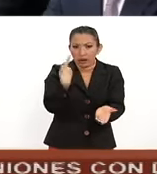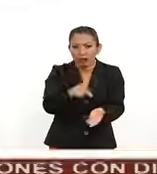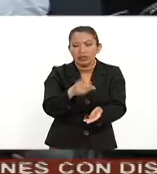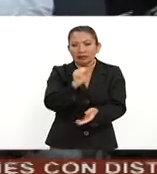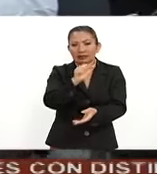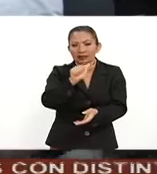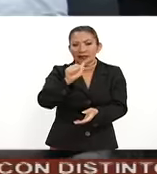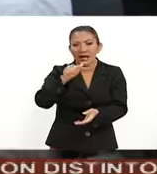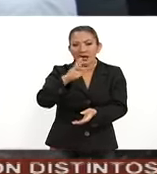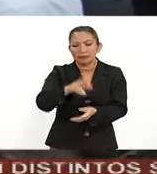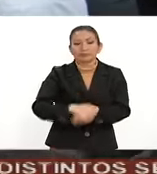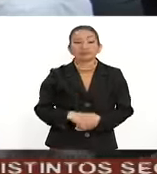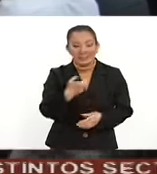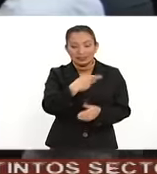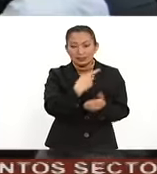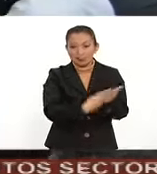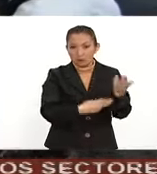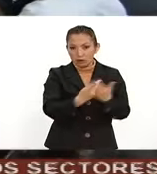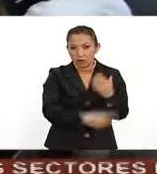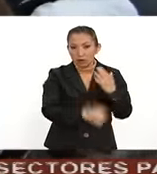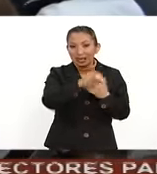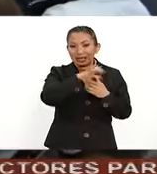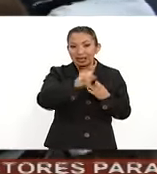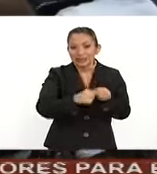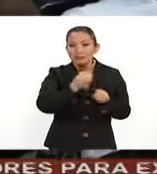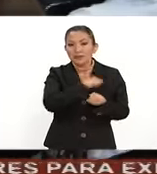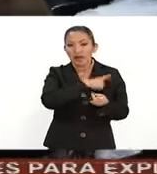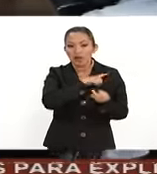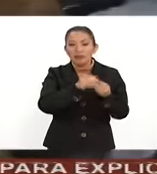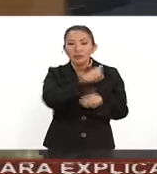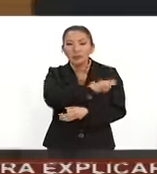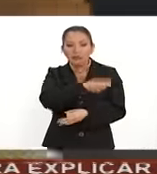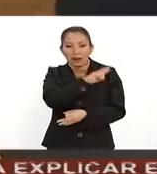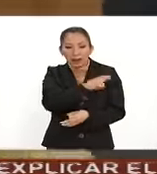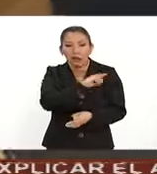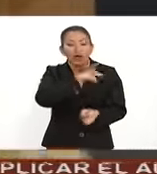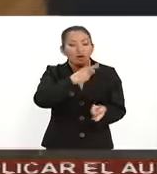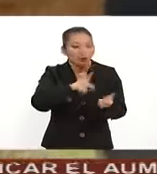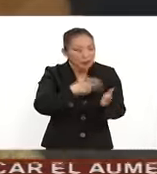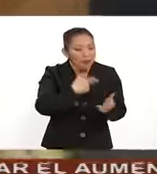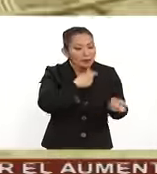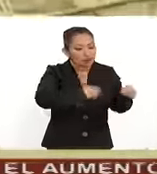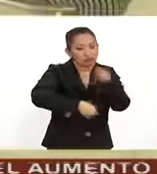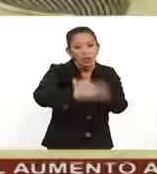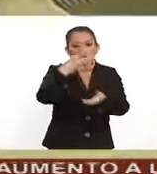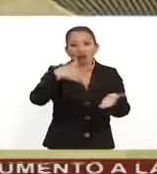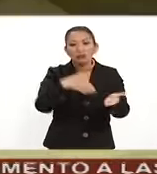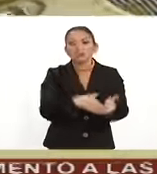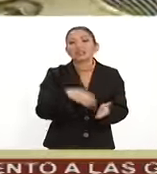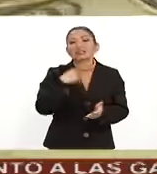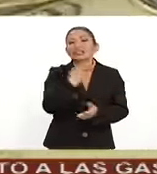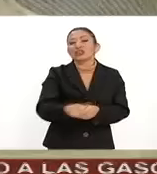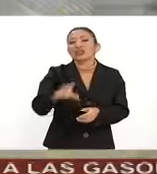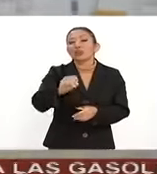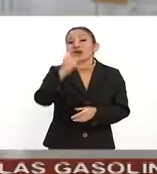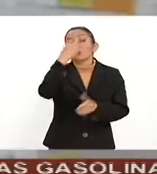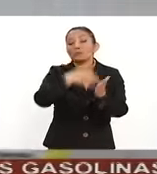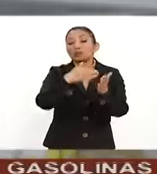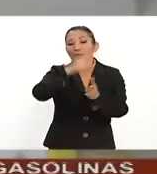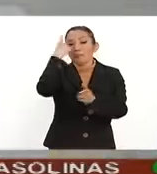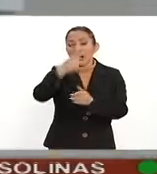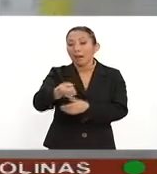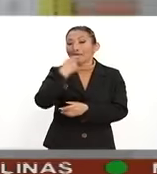retiro. Dentro del plan, el IMSS, el sector salud y el sector privado reinvertirán los ahorros de 2.191 millones de pesos para el